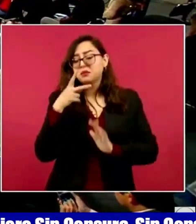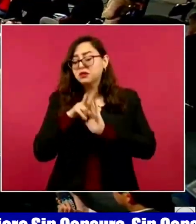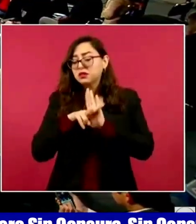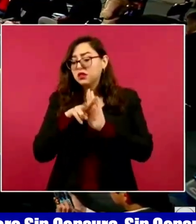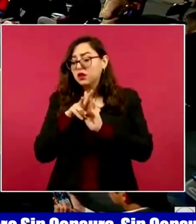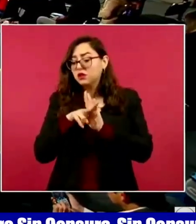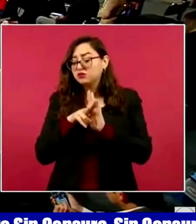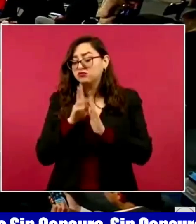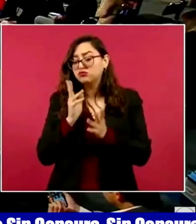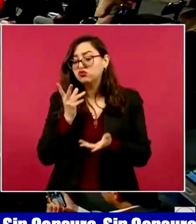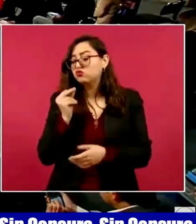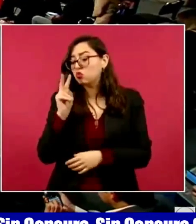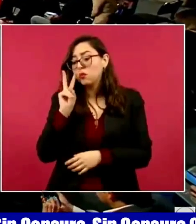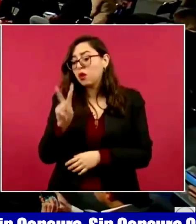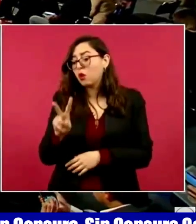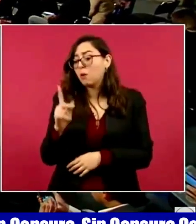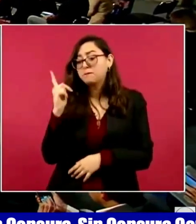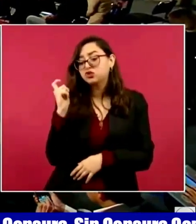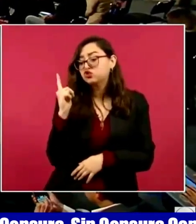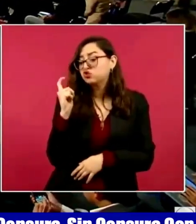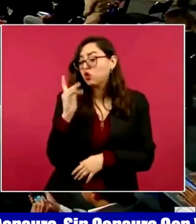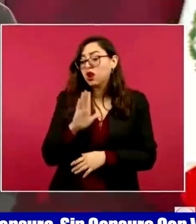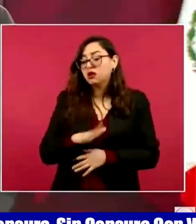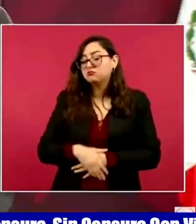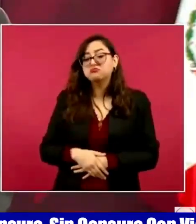había una pistola,